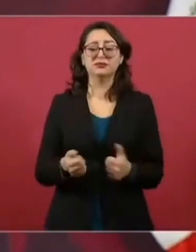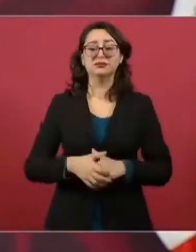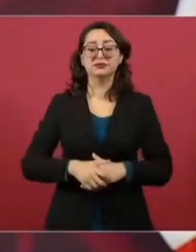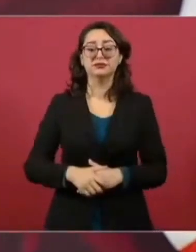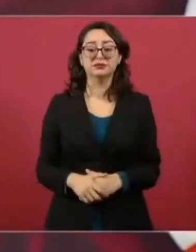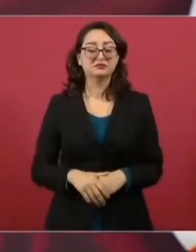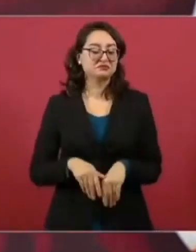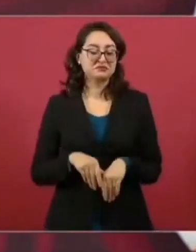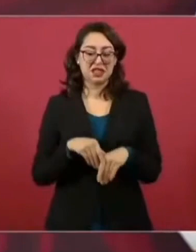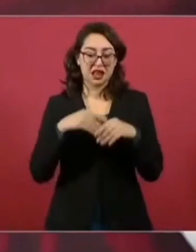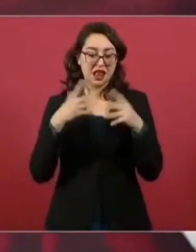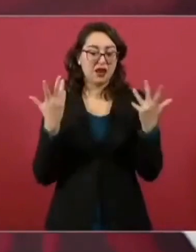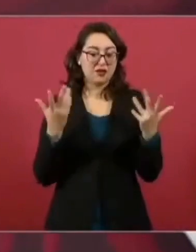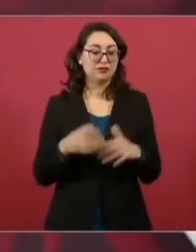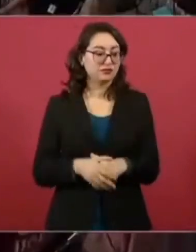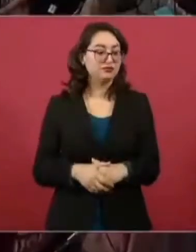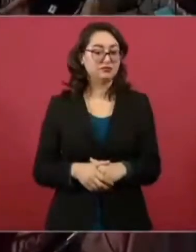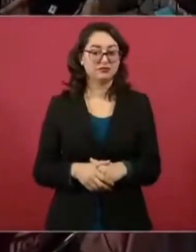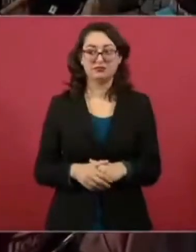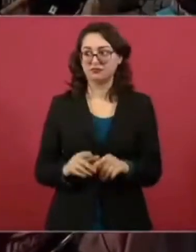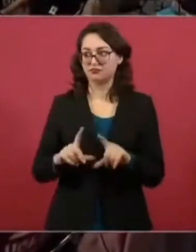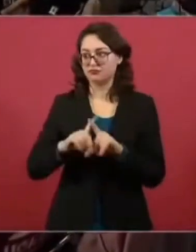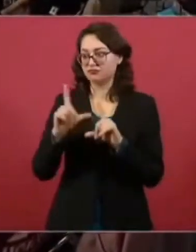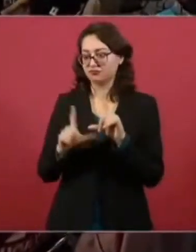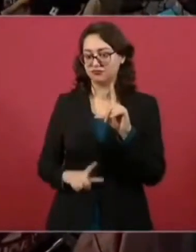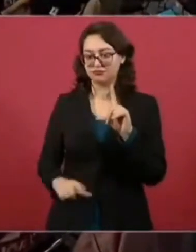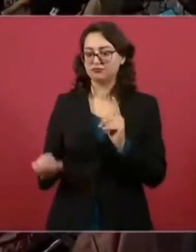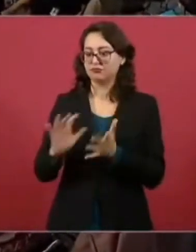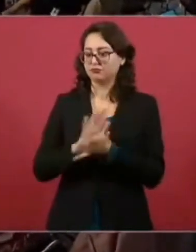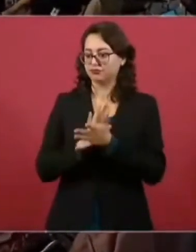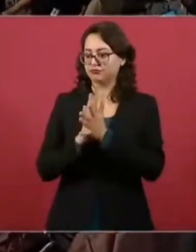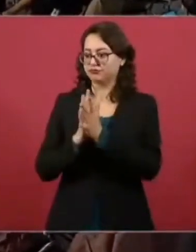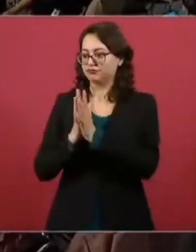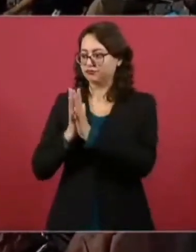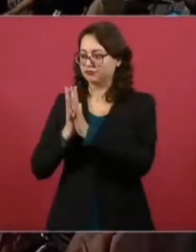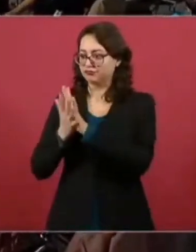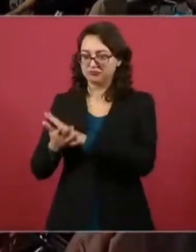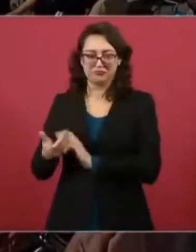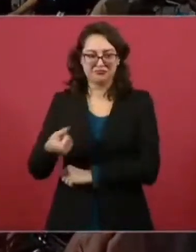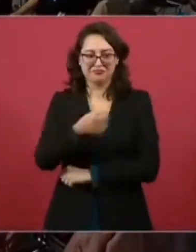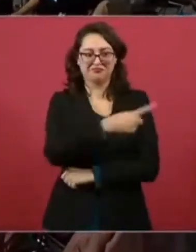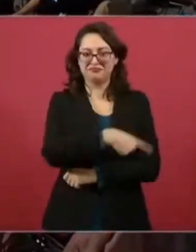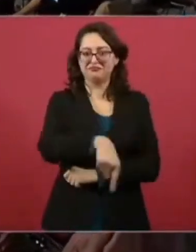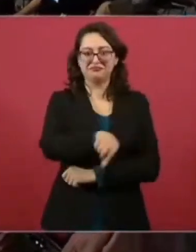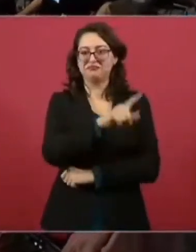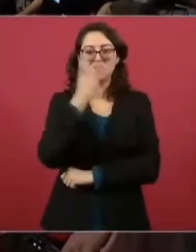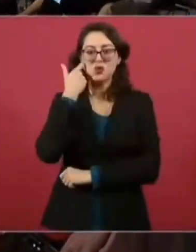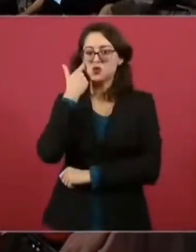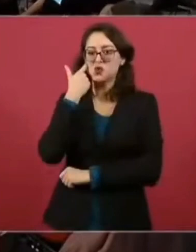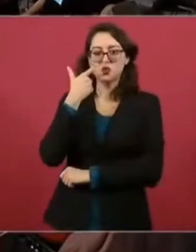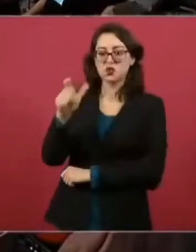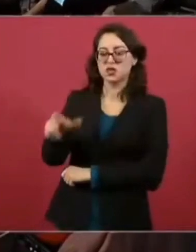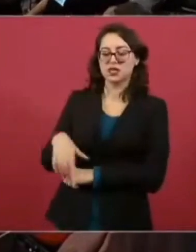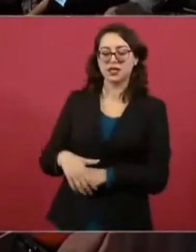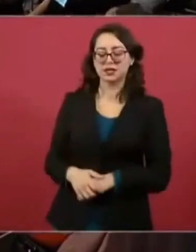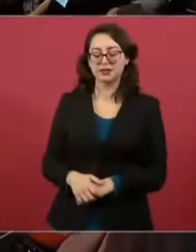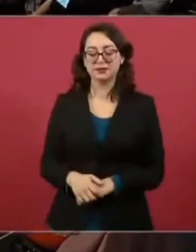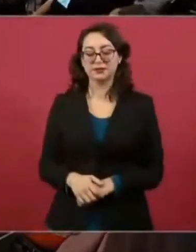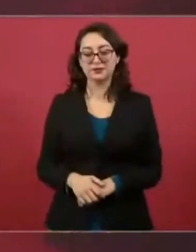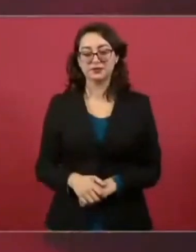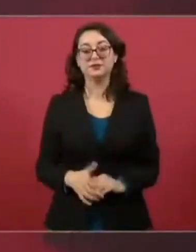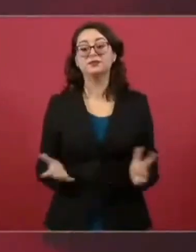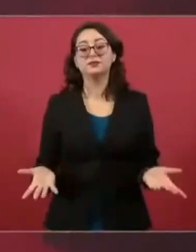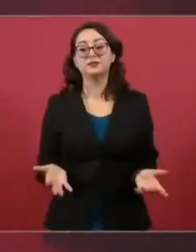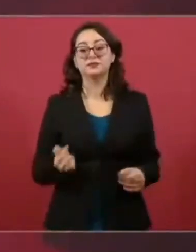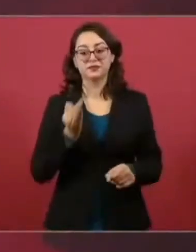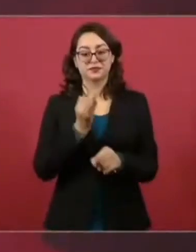tiene que ver con la transformación, con el cambio. Entonces vamos a ver, nada más lo de la semana.